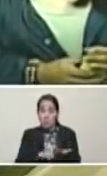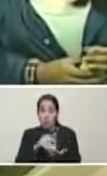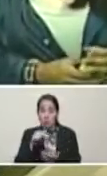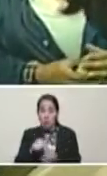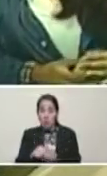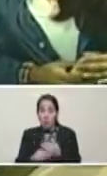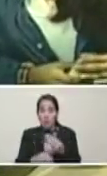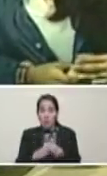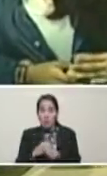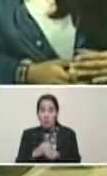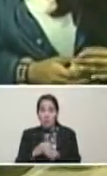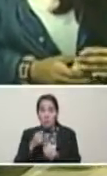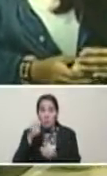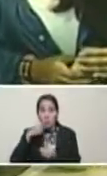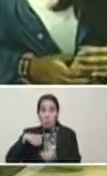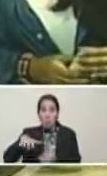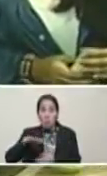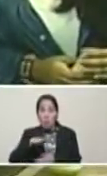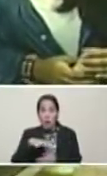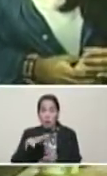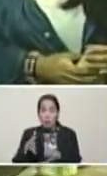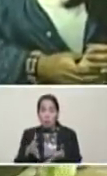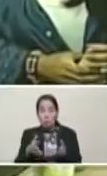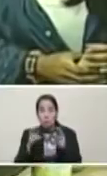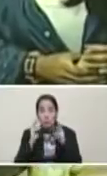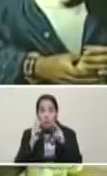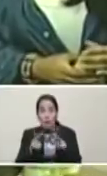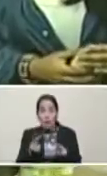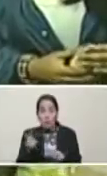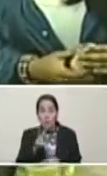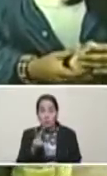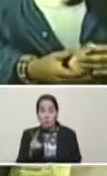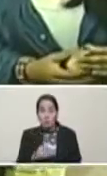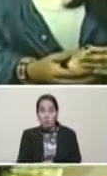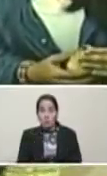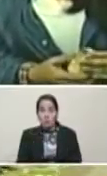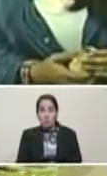el guárico y la conocerá venezuela adelante presidente